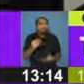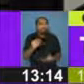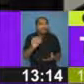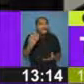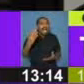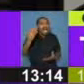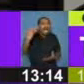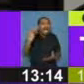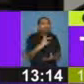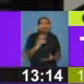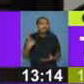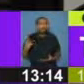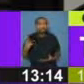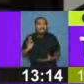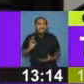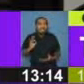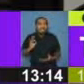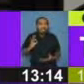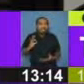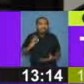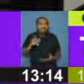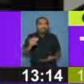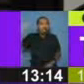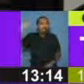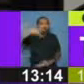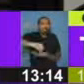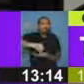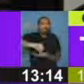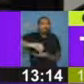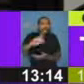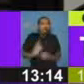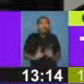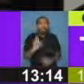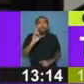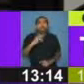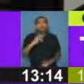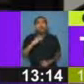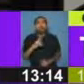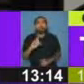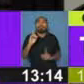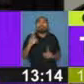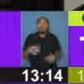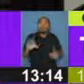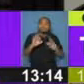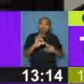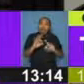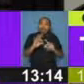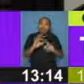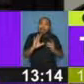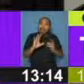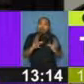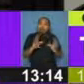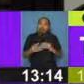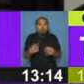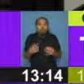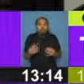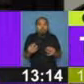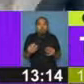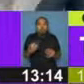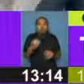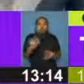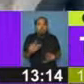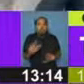años era el centro de la puna yavi también tenía un rol importante en lo que era no el